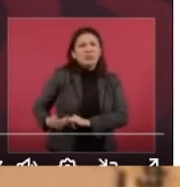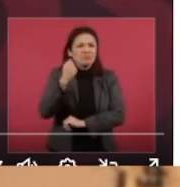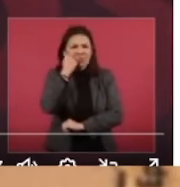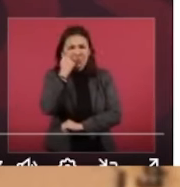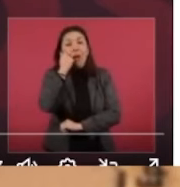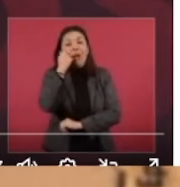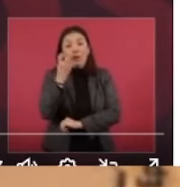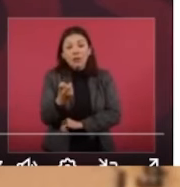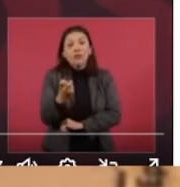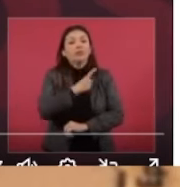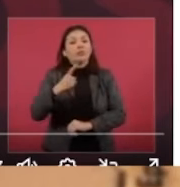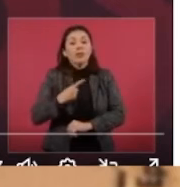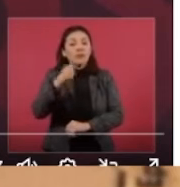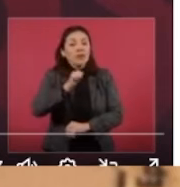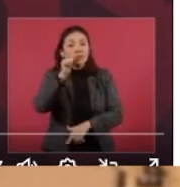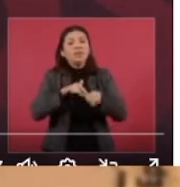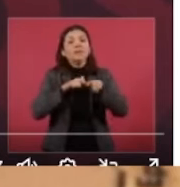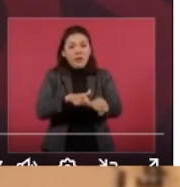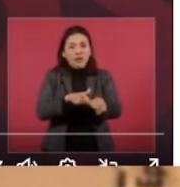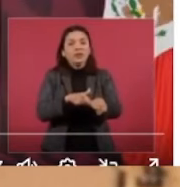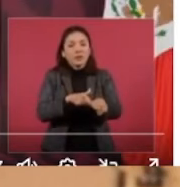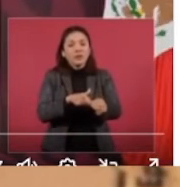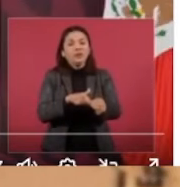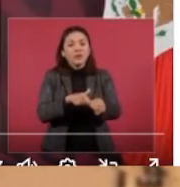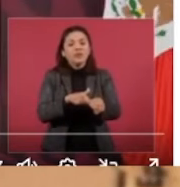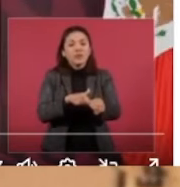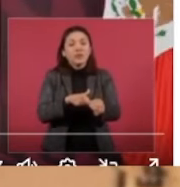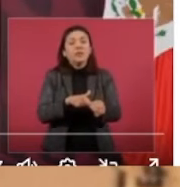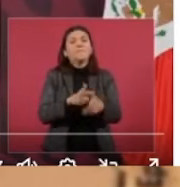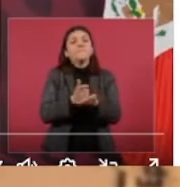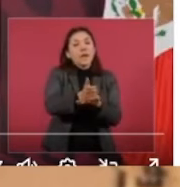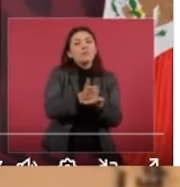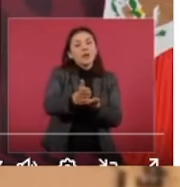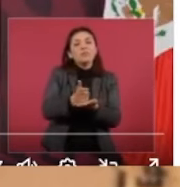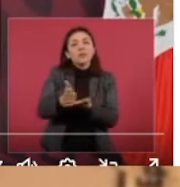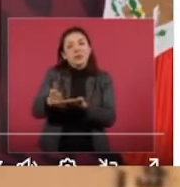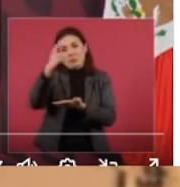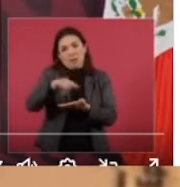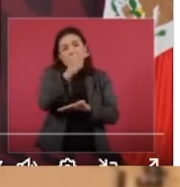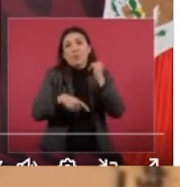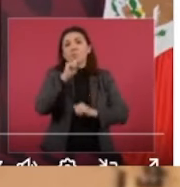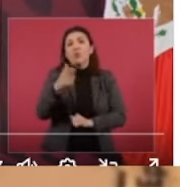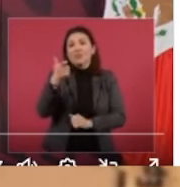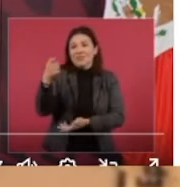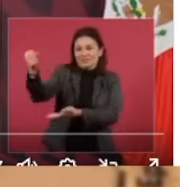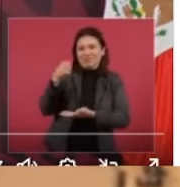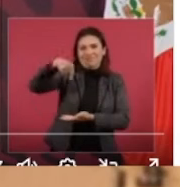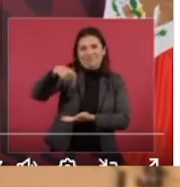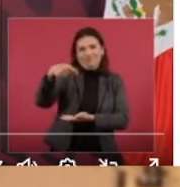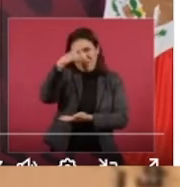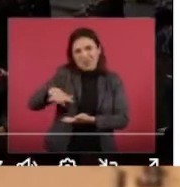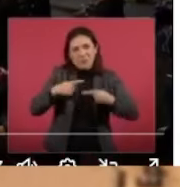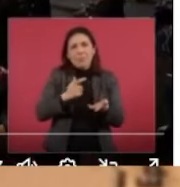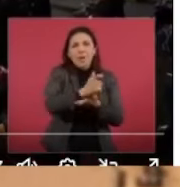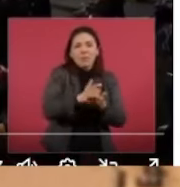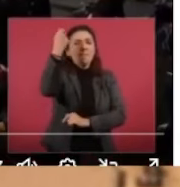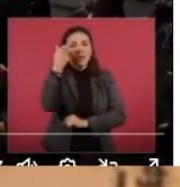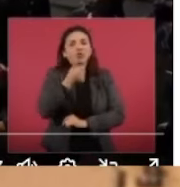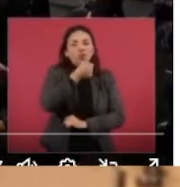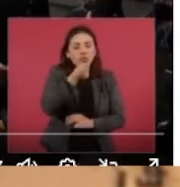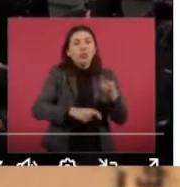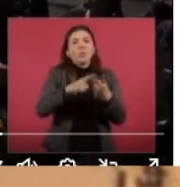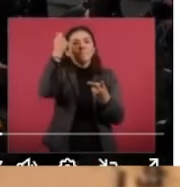gobierno se tienen que seguir eh financiando del presupuesto público las pensiones a adultos mayores las